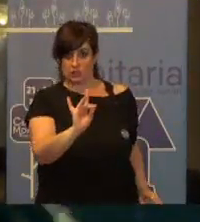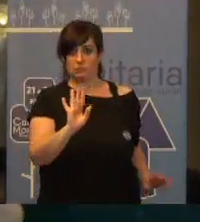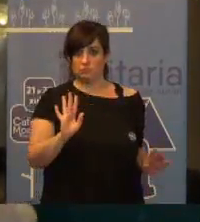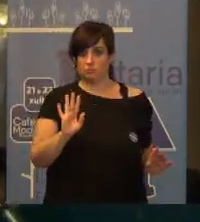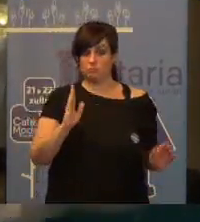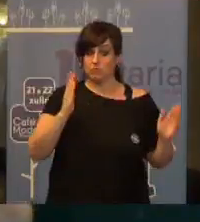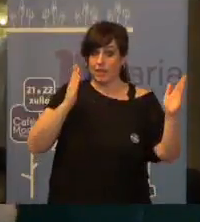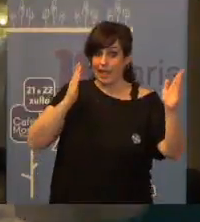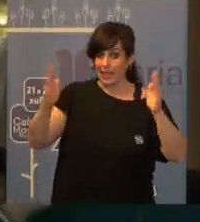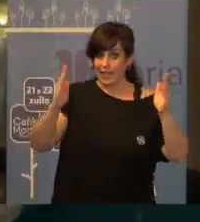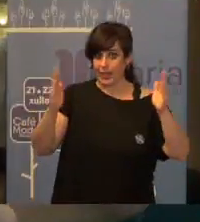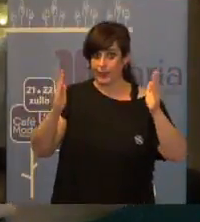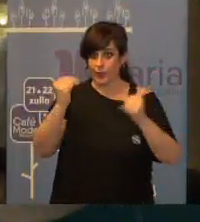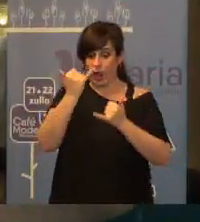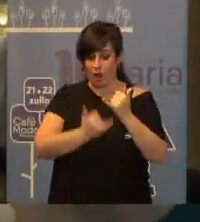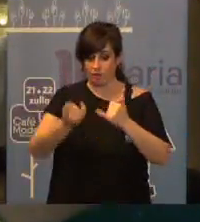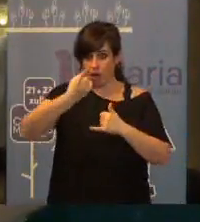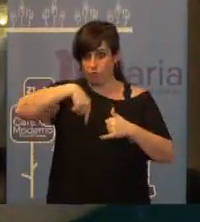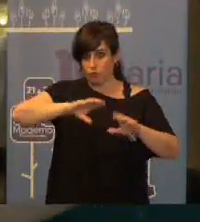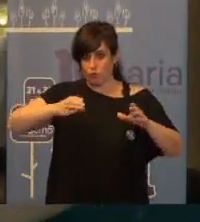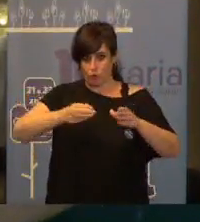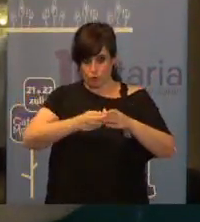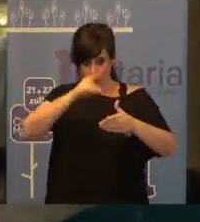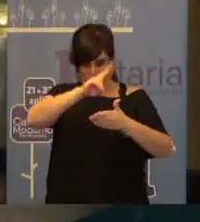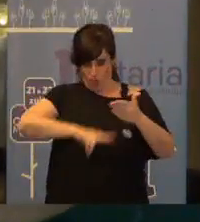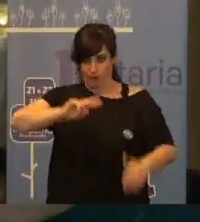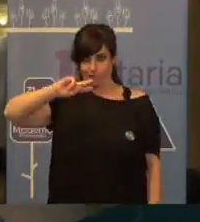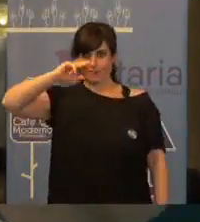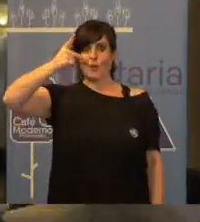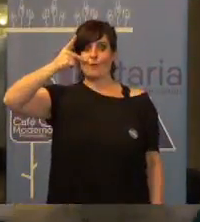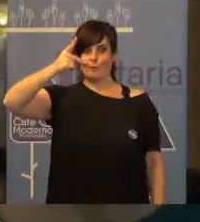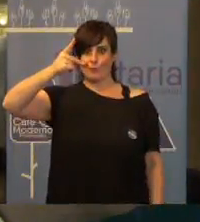que quedamos segunda forza en Galicia,